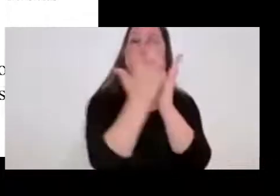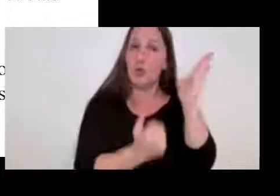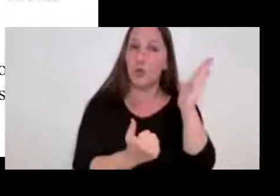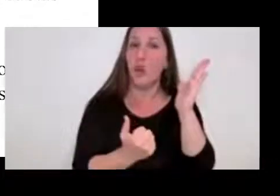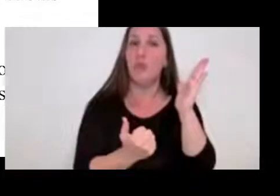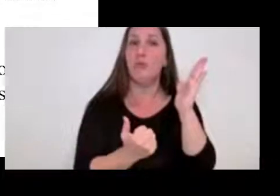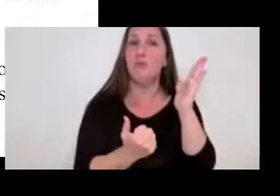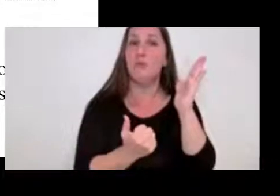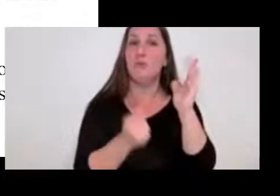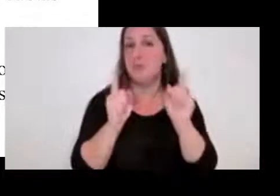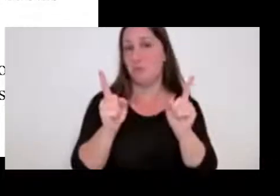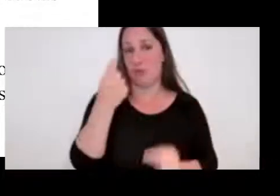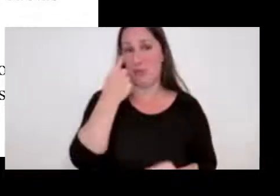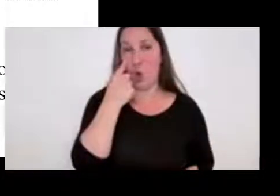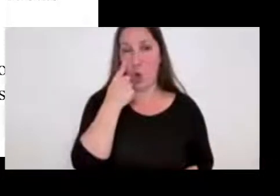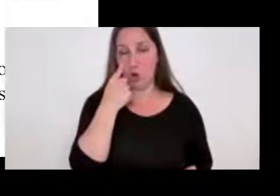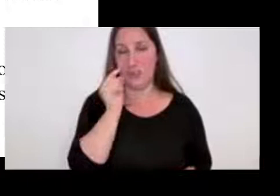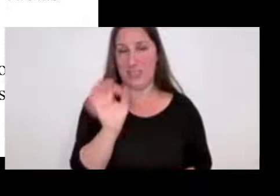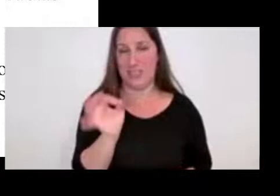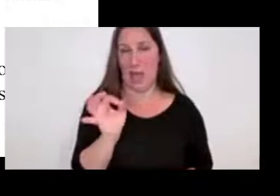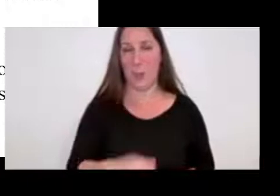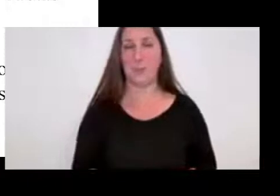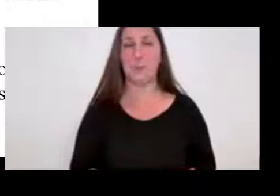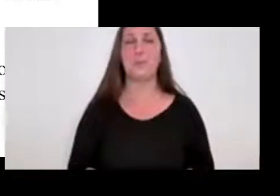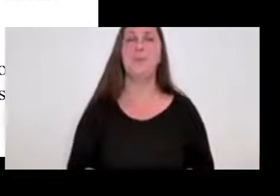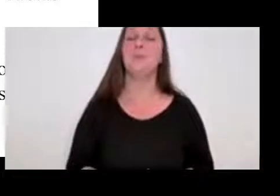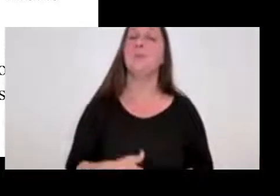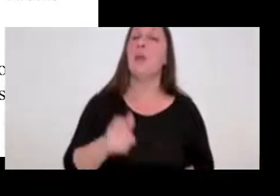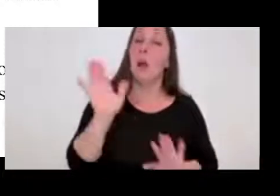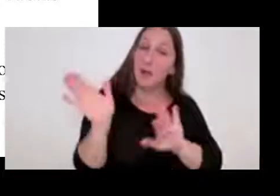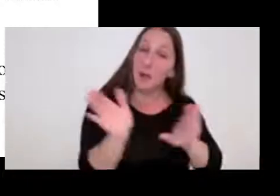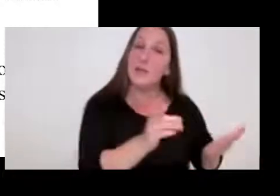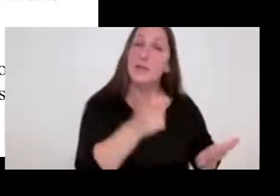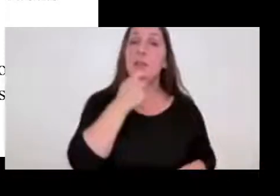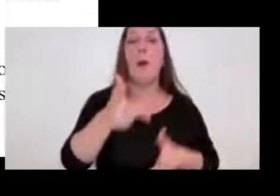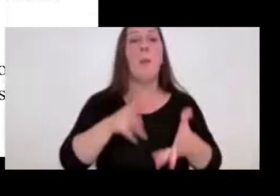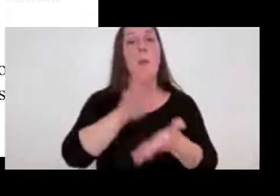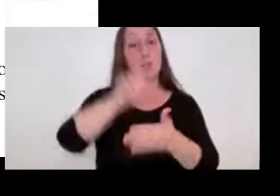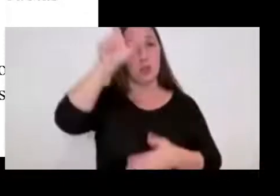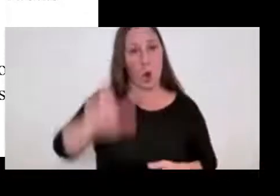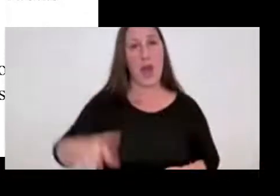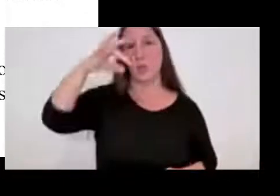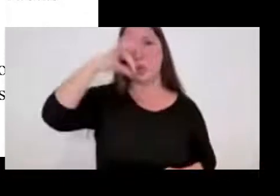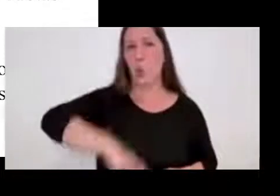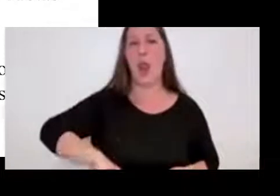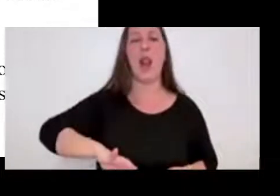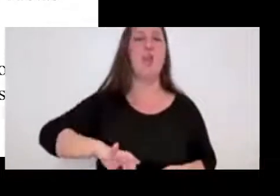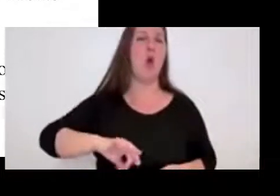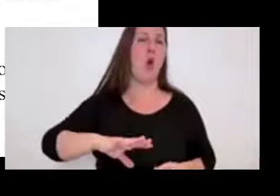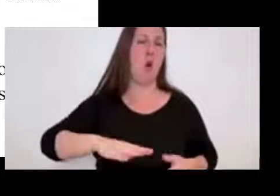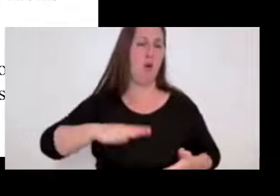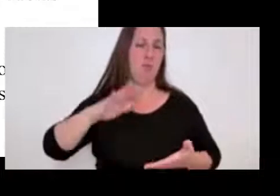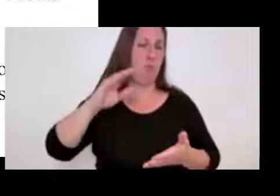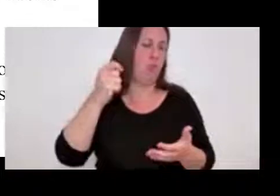tal como se conoce. Si hablamos de una persona que tiene sueldos brutos promedio